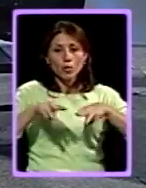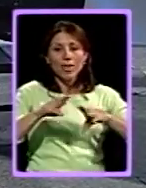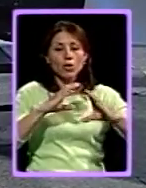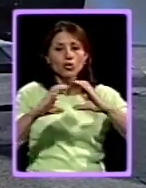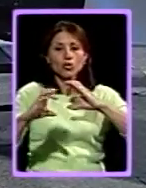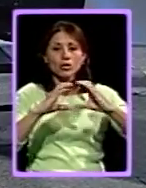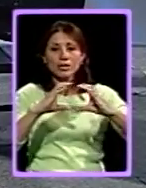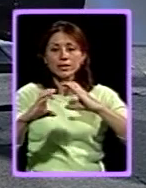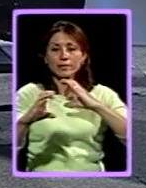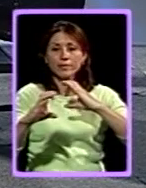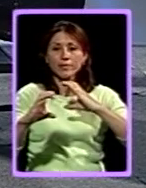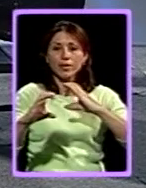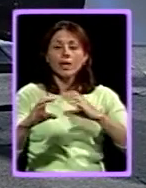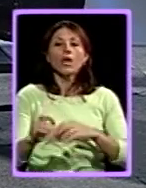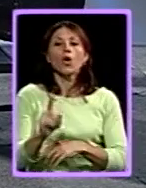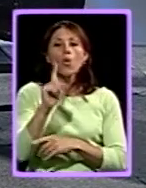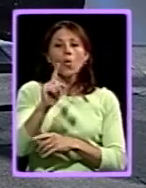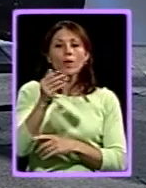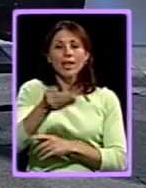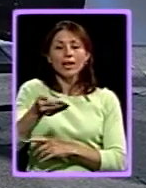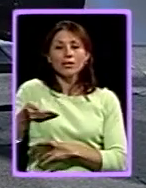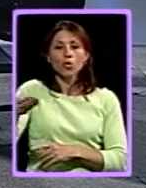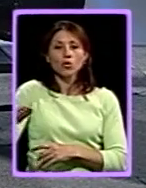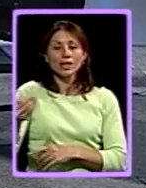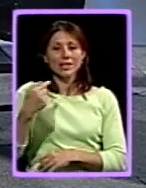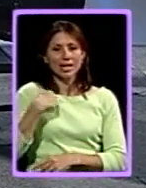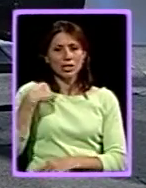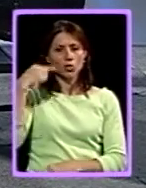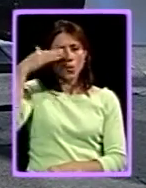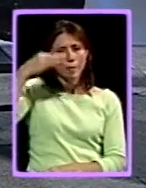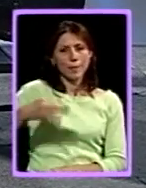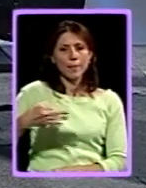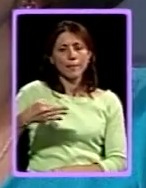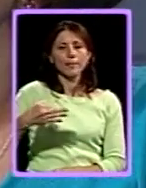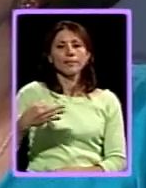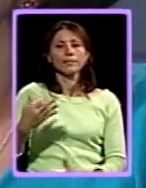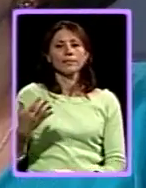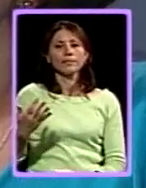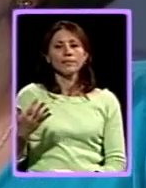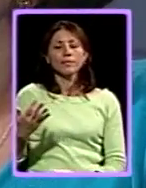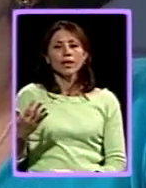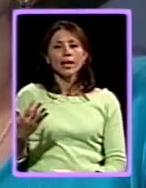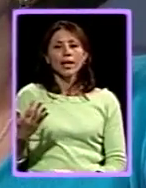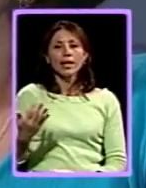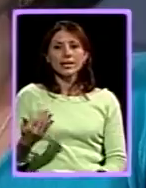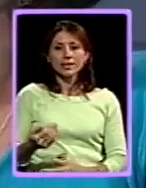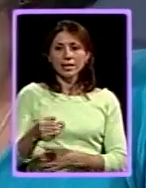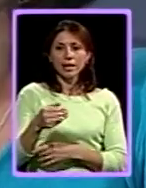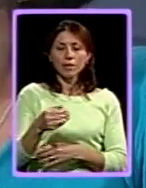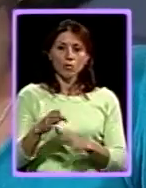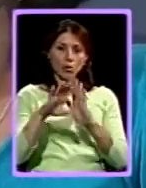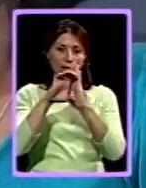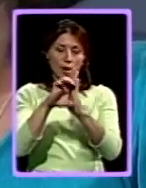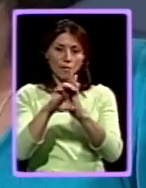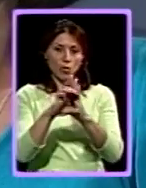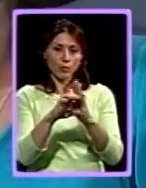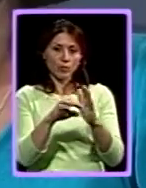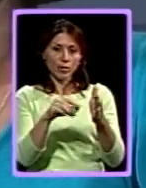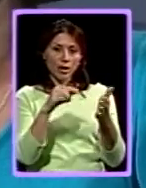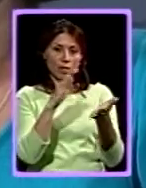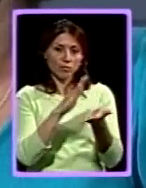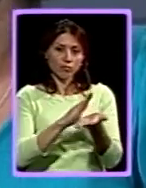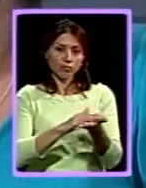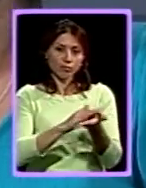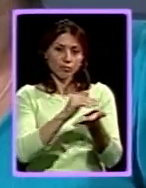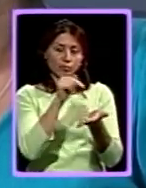y una de las cosas que yo imagino es que este es el documento que ustedes